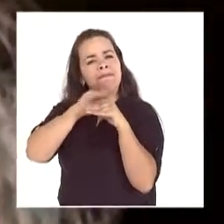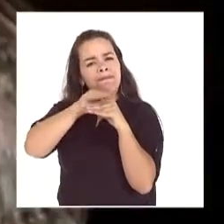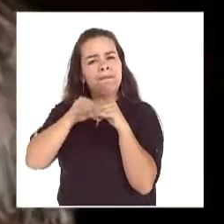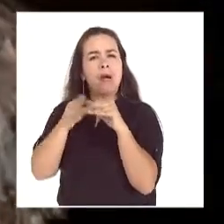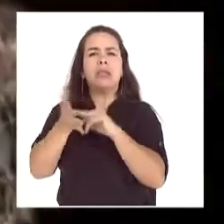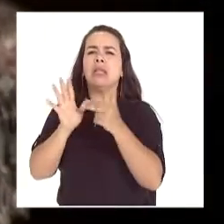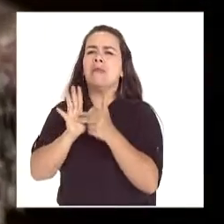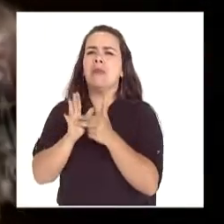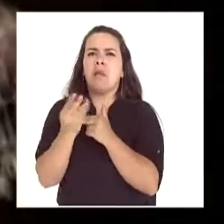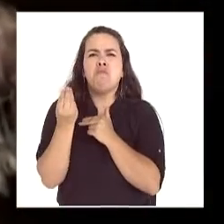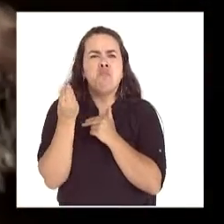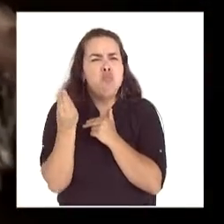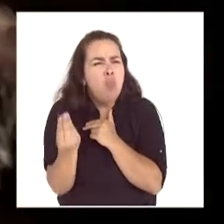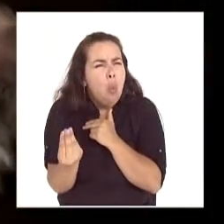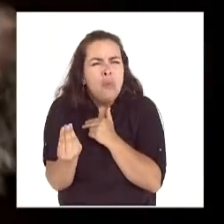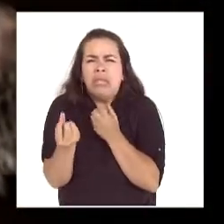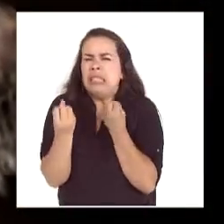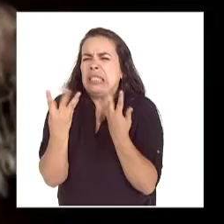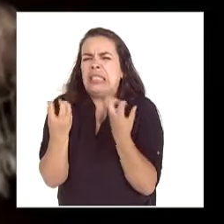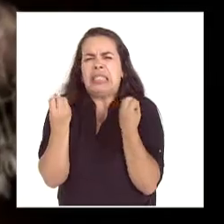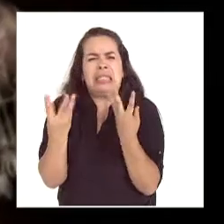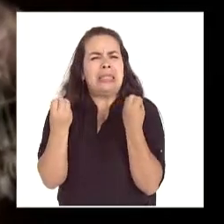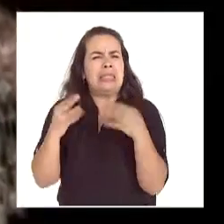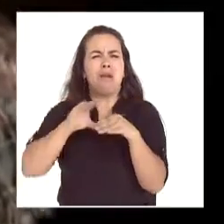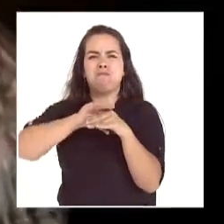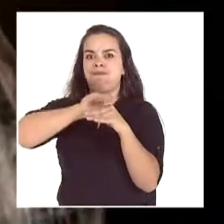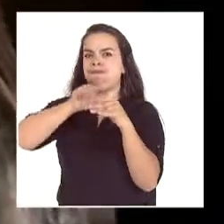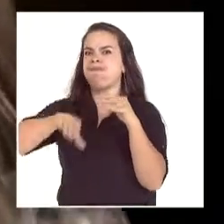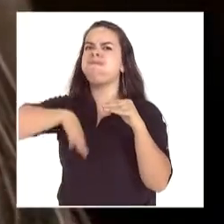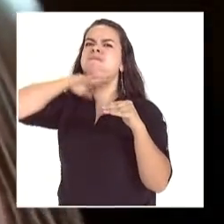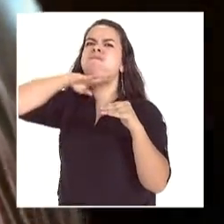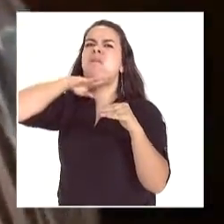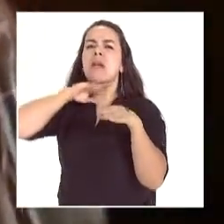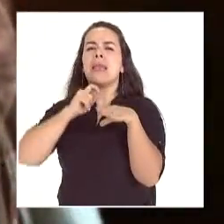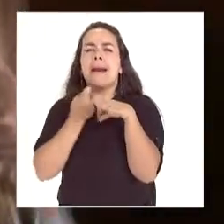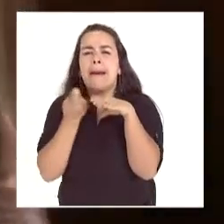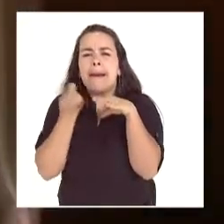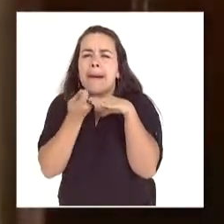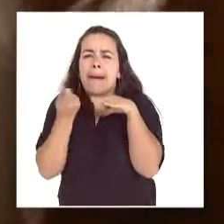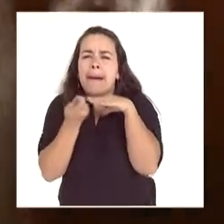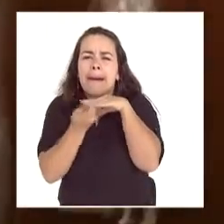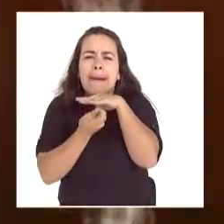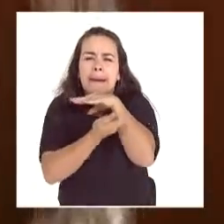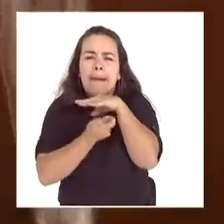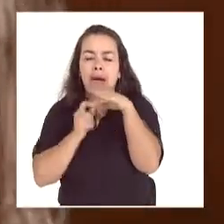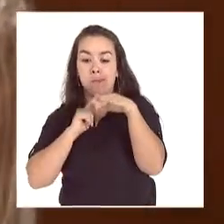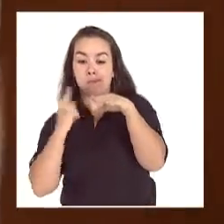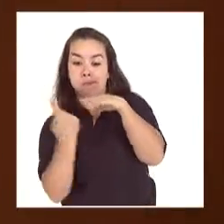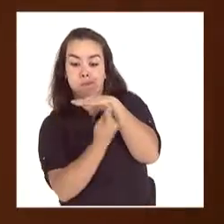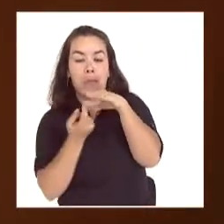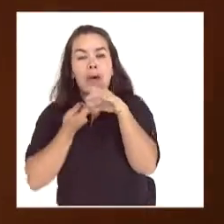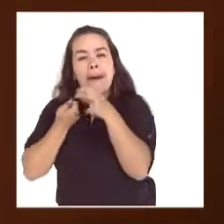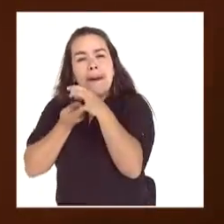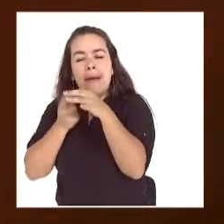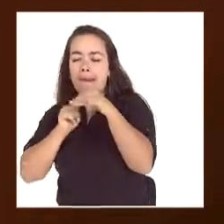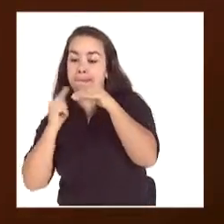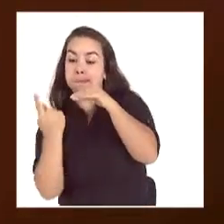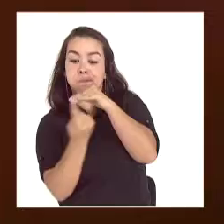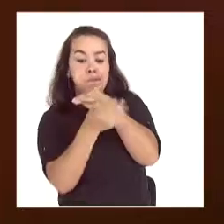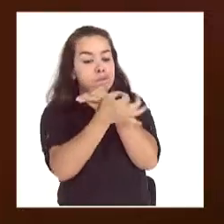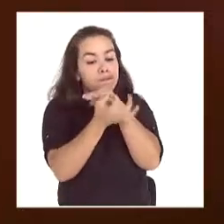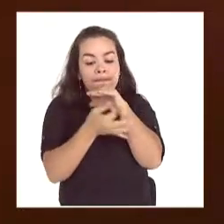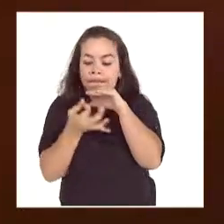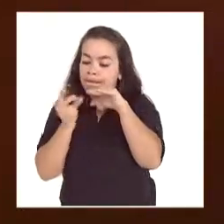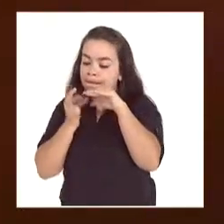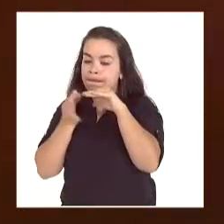tiene muchísima grasa y pocas células alrededor que están causando